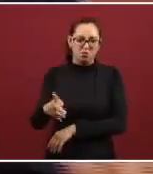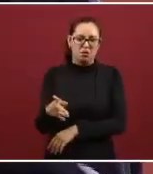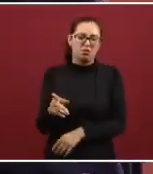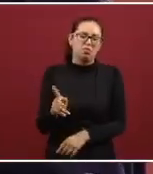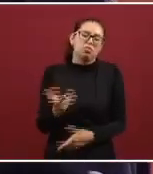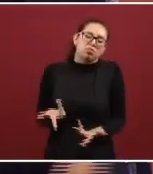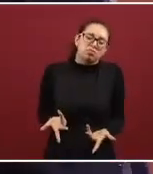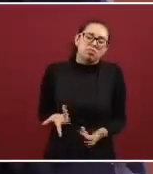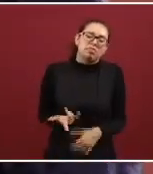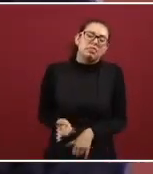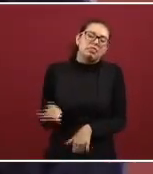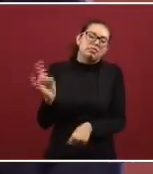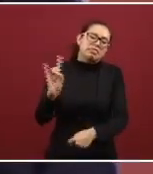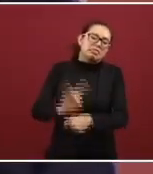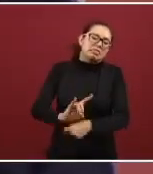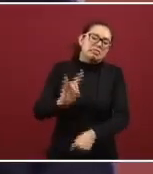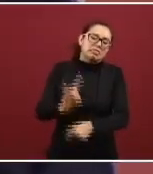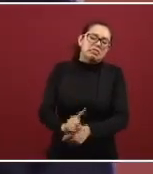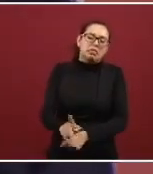simularon, como en otros casos,